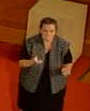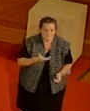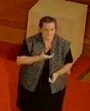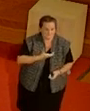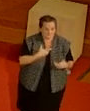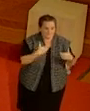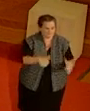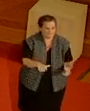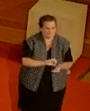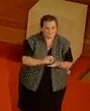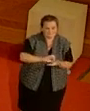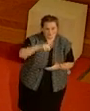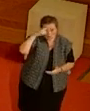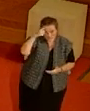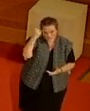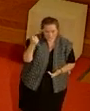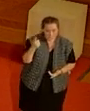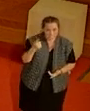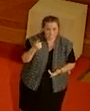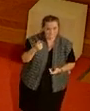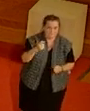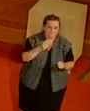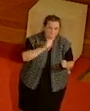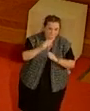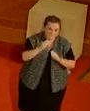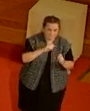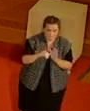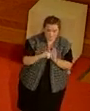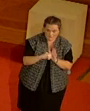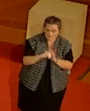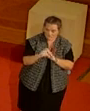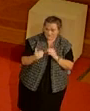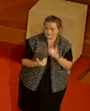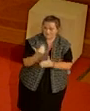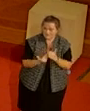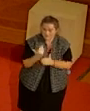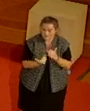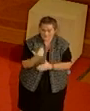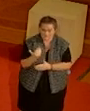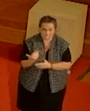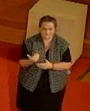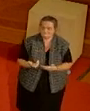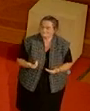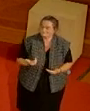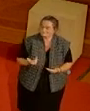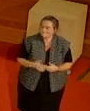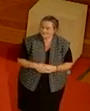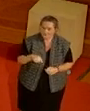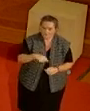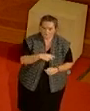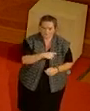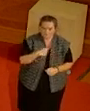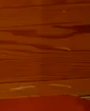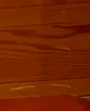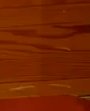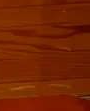kultur zerbitzuak antolo karitza bertik berar jardun alara gaurko china estatu batuak berriro ere gerra hotza